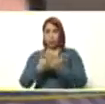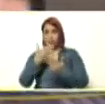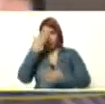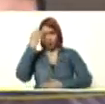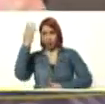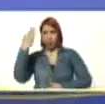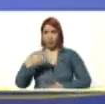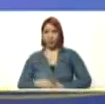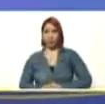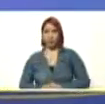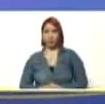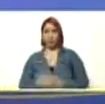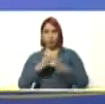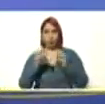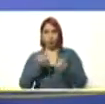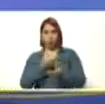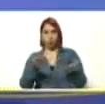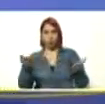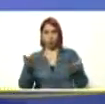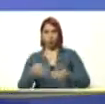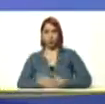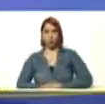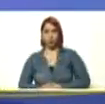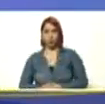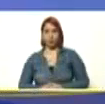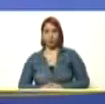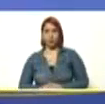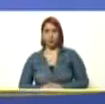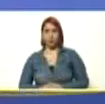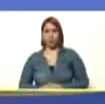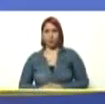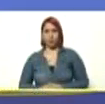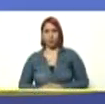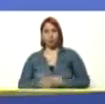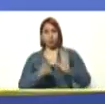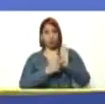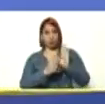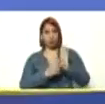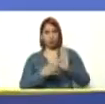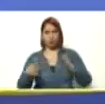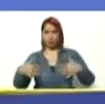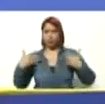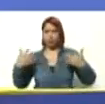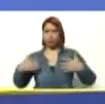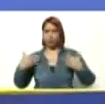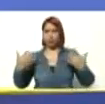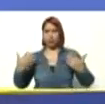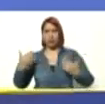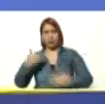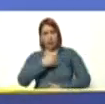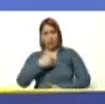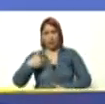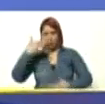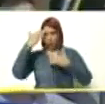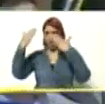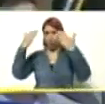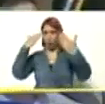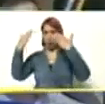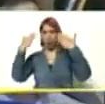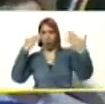a todas y a todos. De verdad, me da mucha alegría y por eso quiero saludarlos a todos.